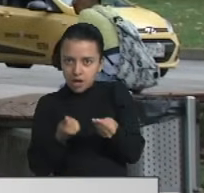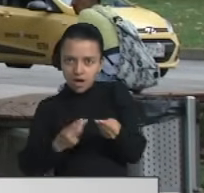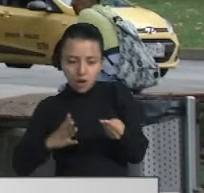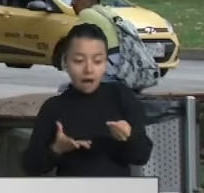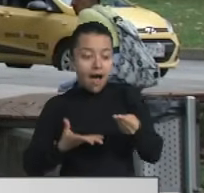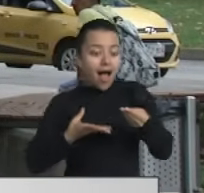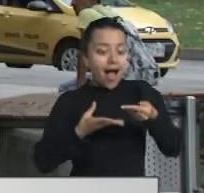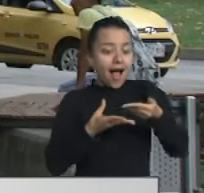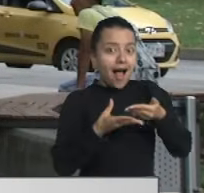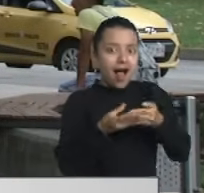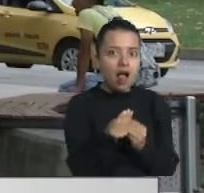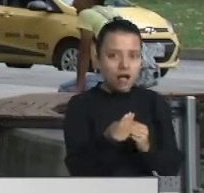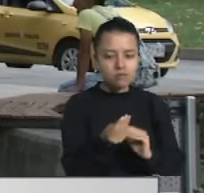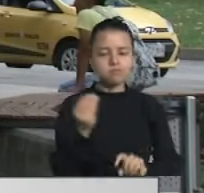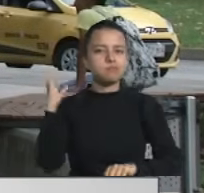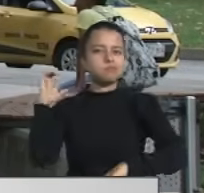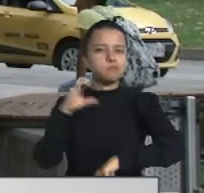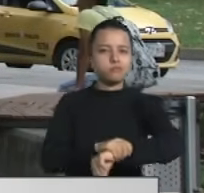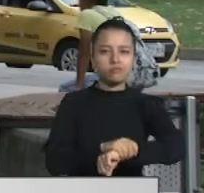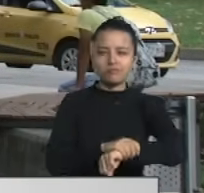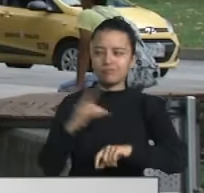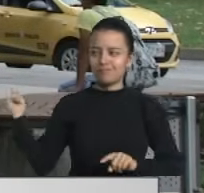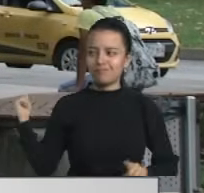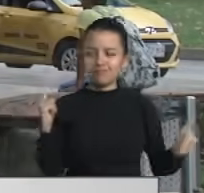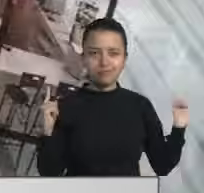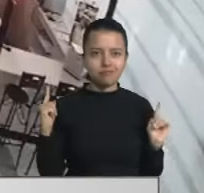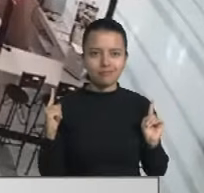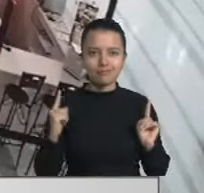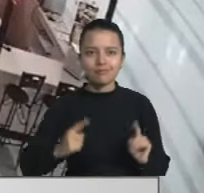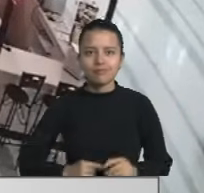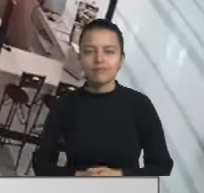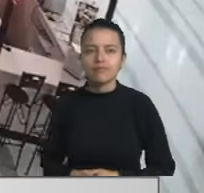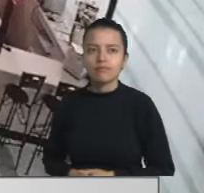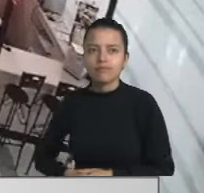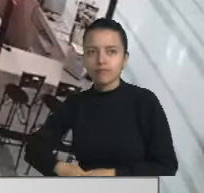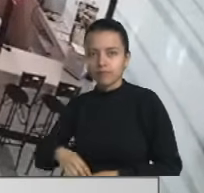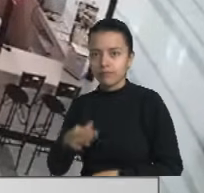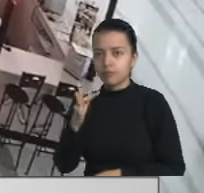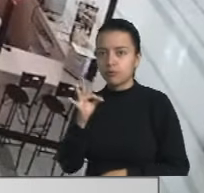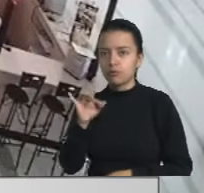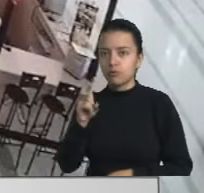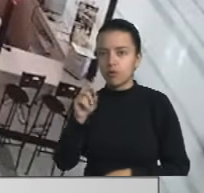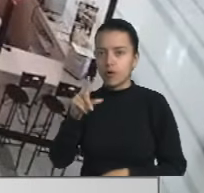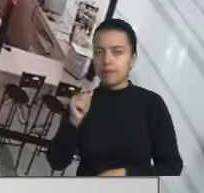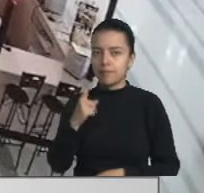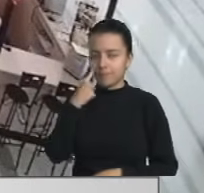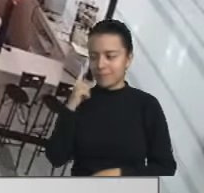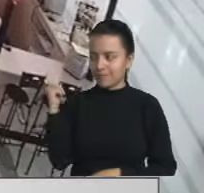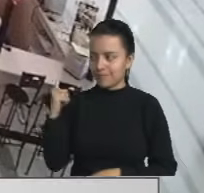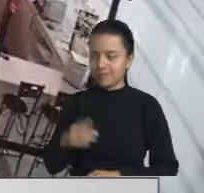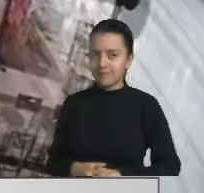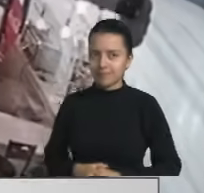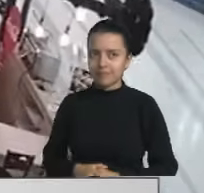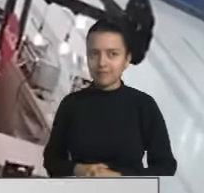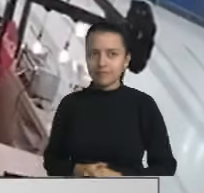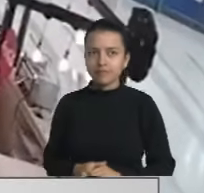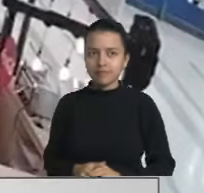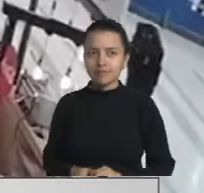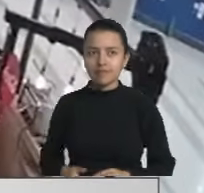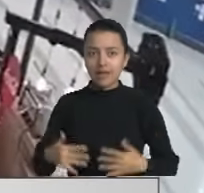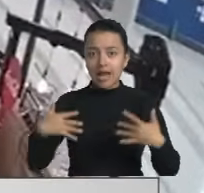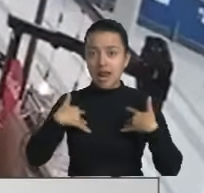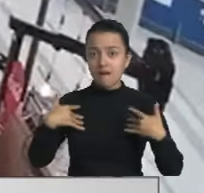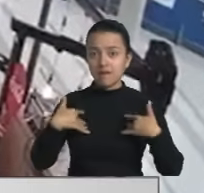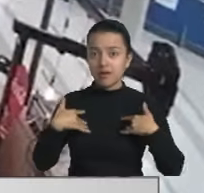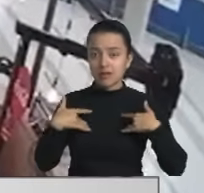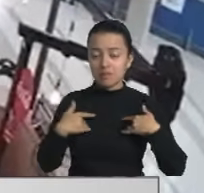autoridades. Los hechos se presentaron en el municipio de Tuluá. Mediante un plan antiextorsión, las autoridades del Valle del Cauca lograron la